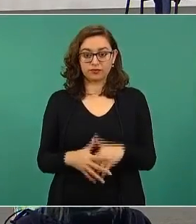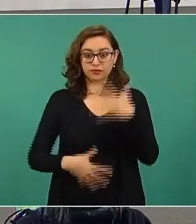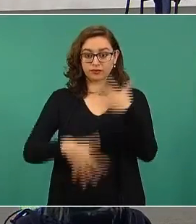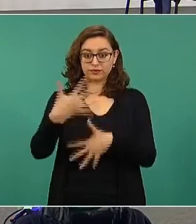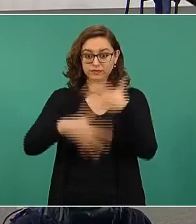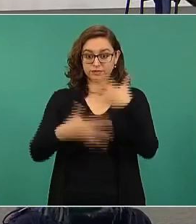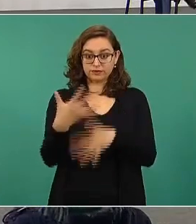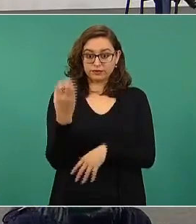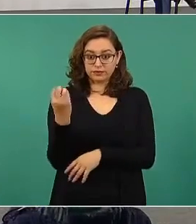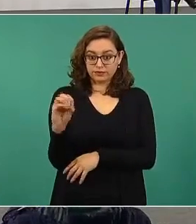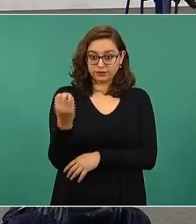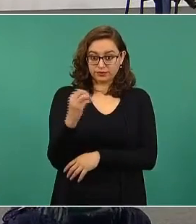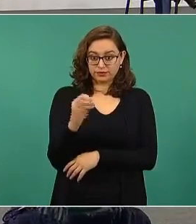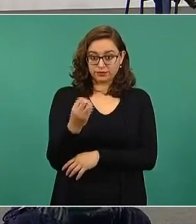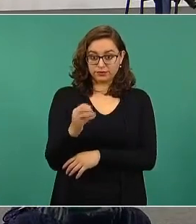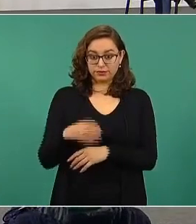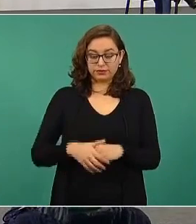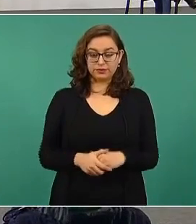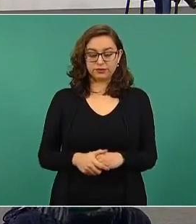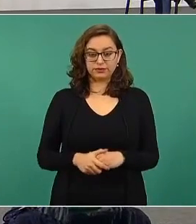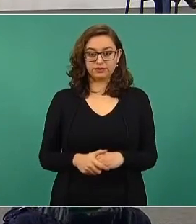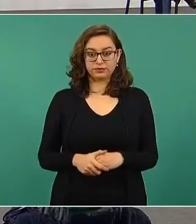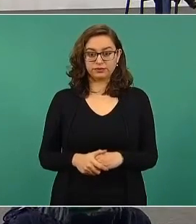15 de octubre.